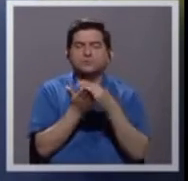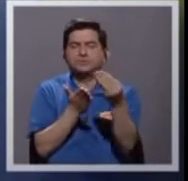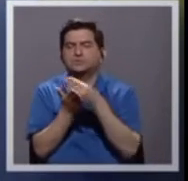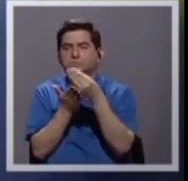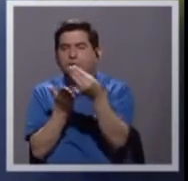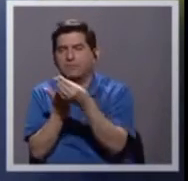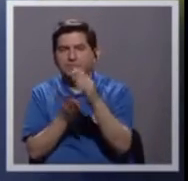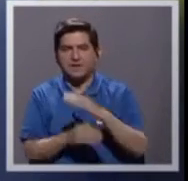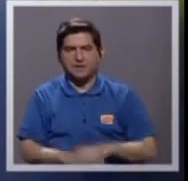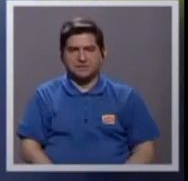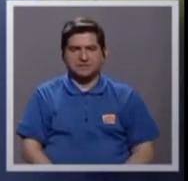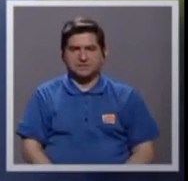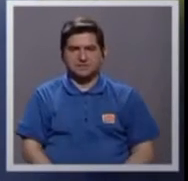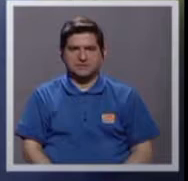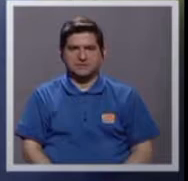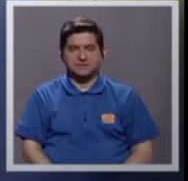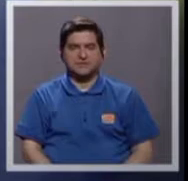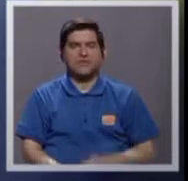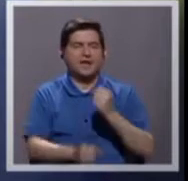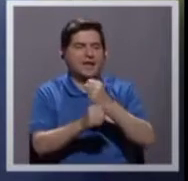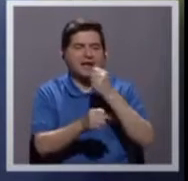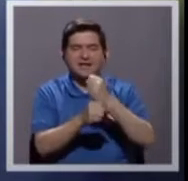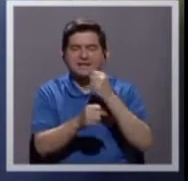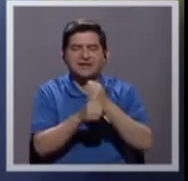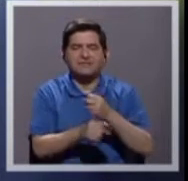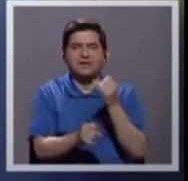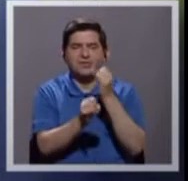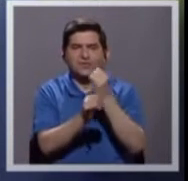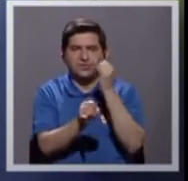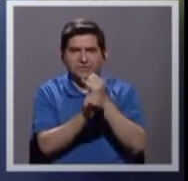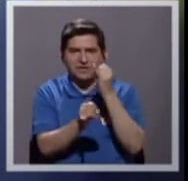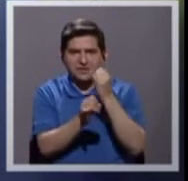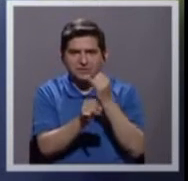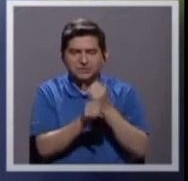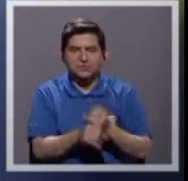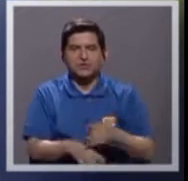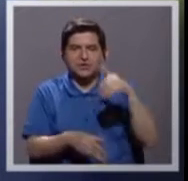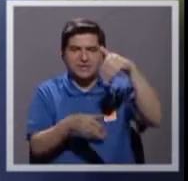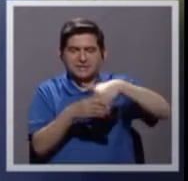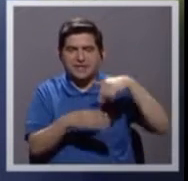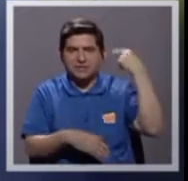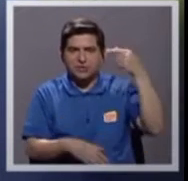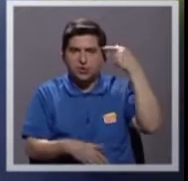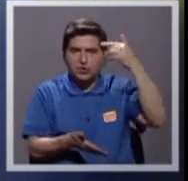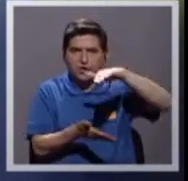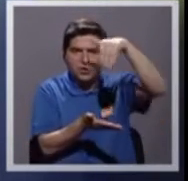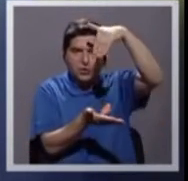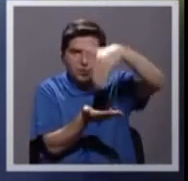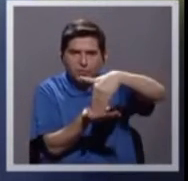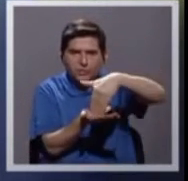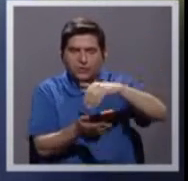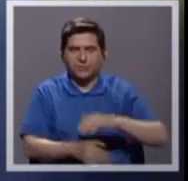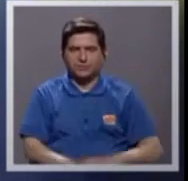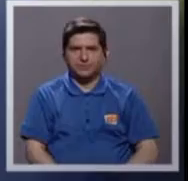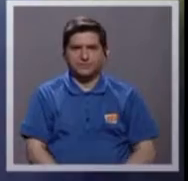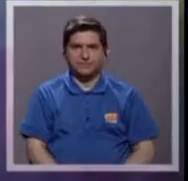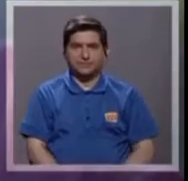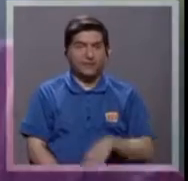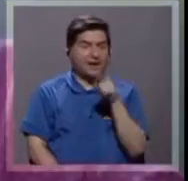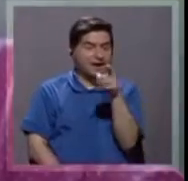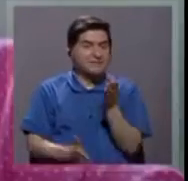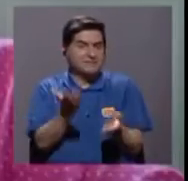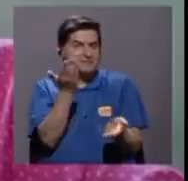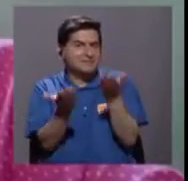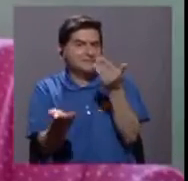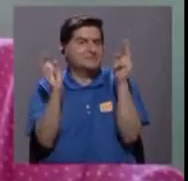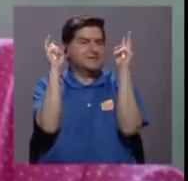compras, etcétera, con el gasto operativo de las instituciones que están en el gobierno central. Ese es quizás